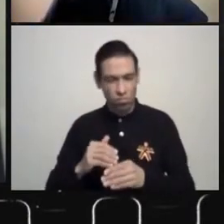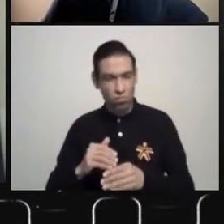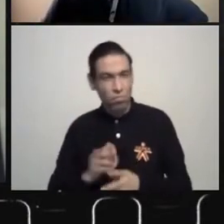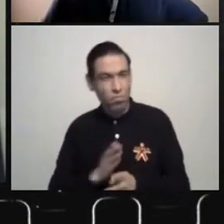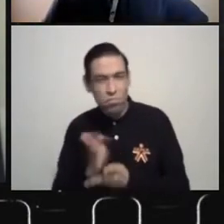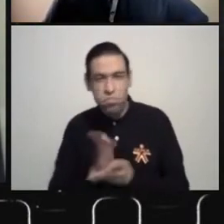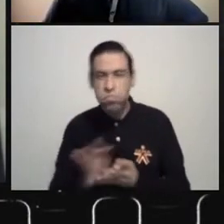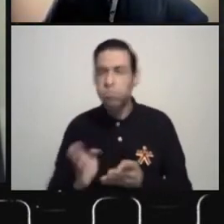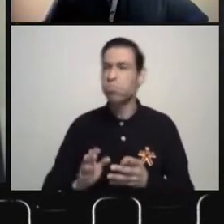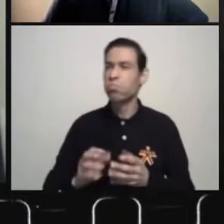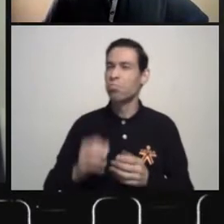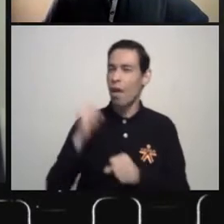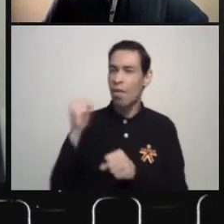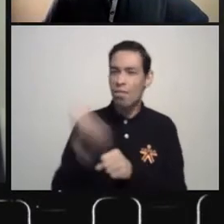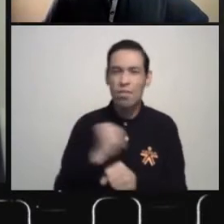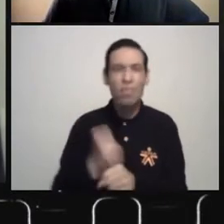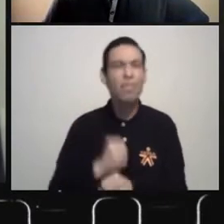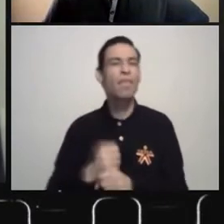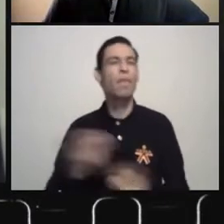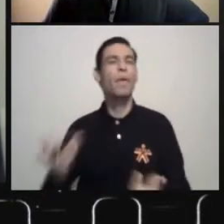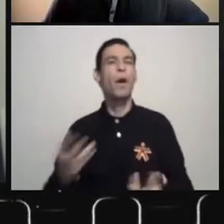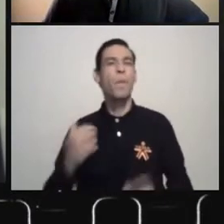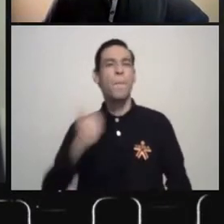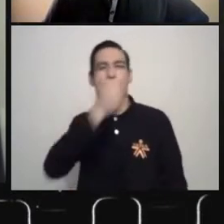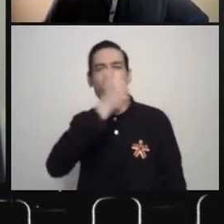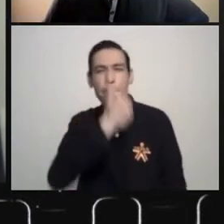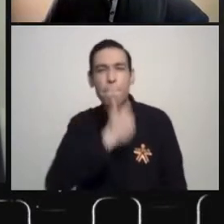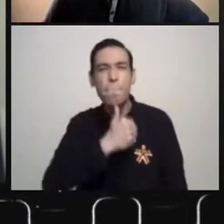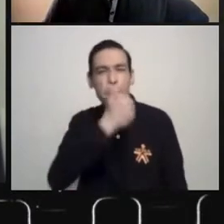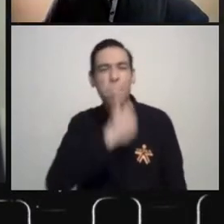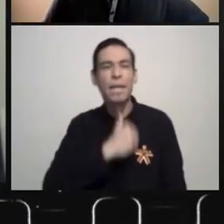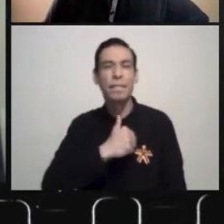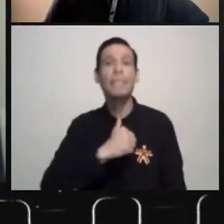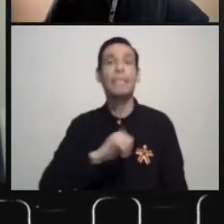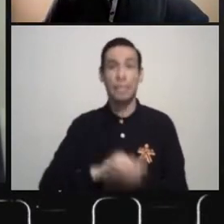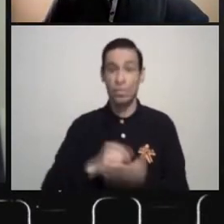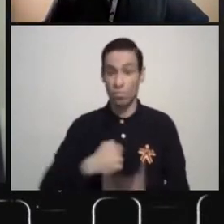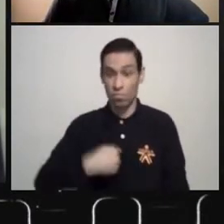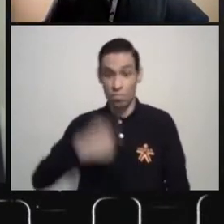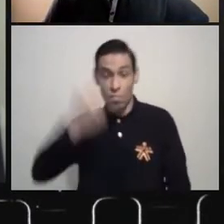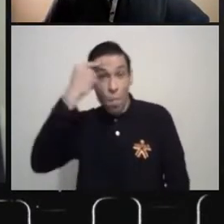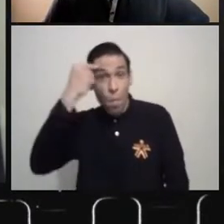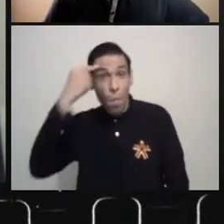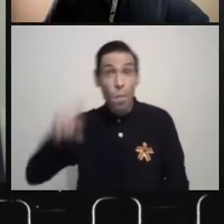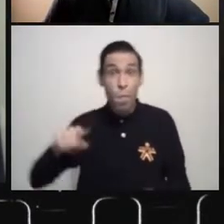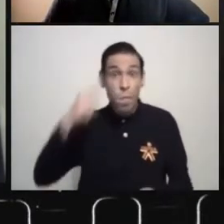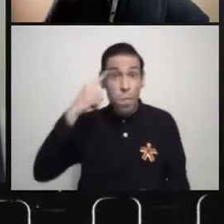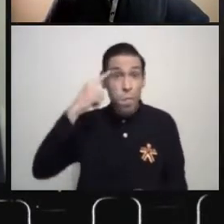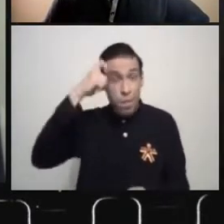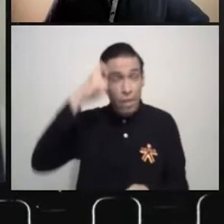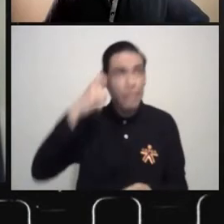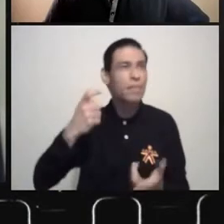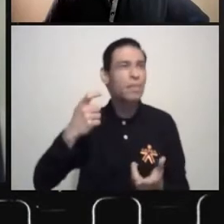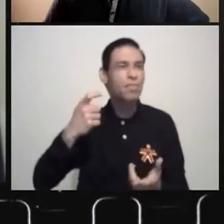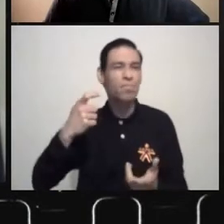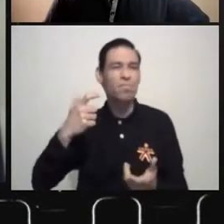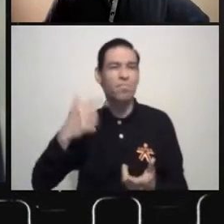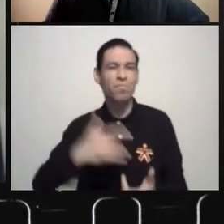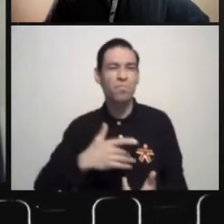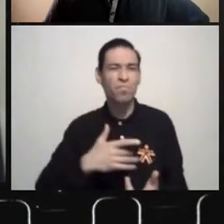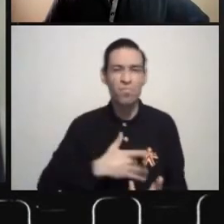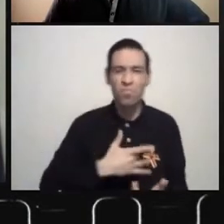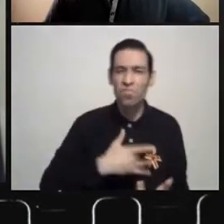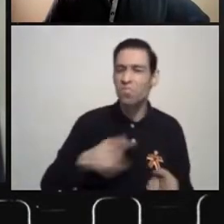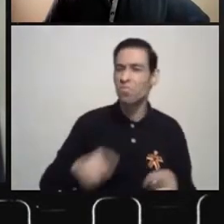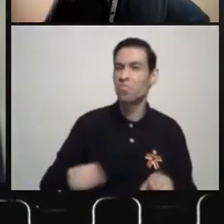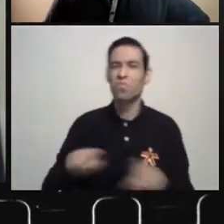también, la paciencia. Entonces creo que cada reto definitivamente, pues esto suena a frase de cajón y cliché, pero sí es